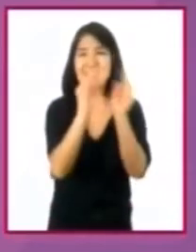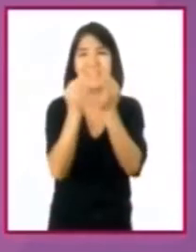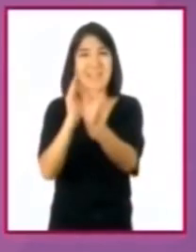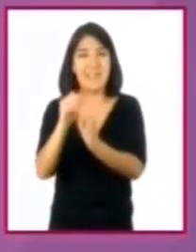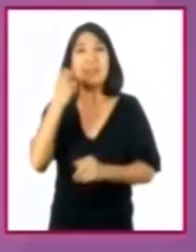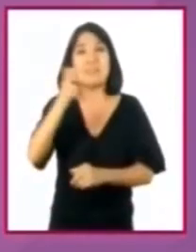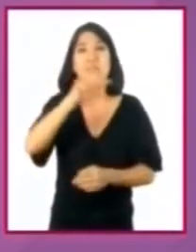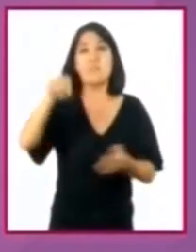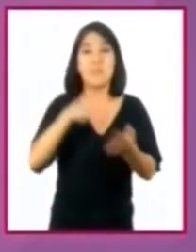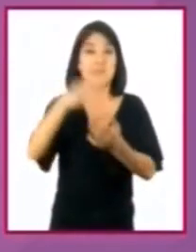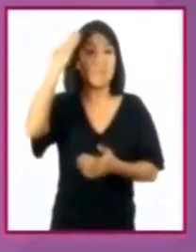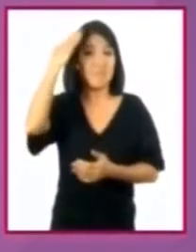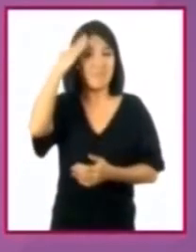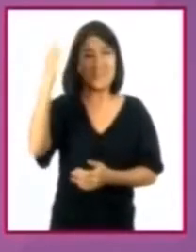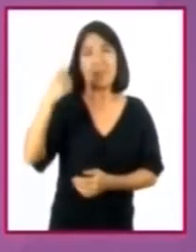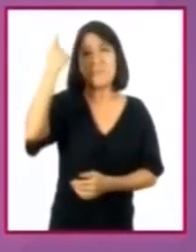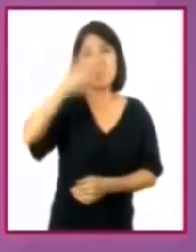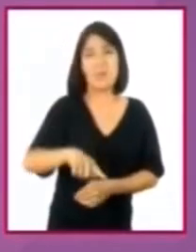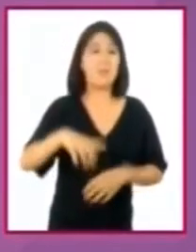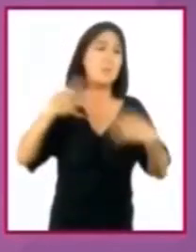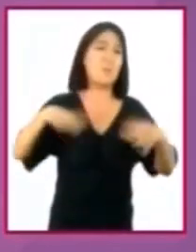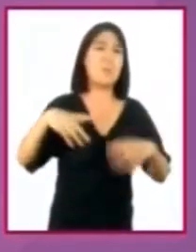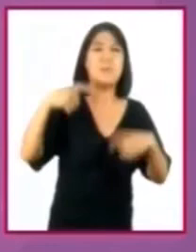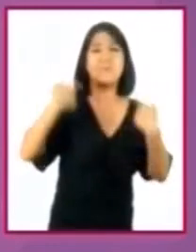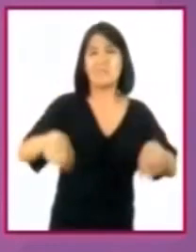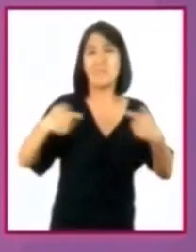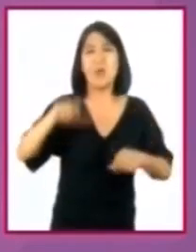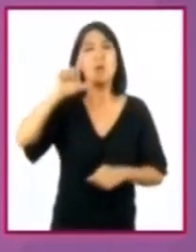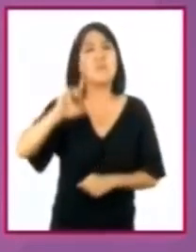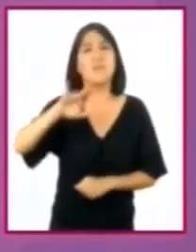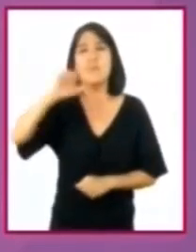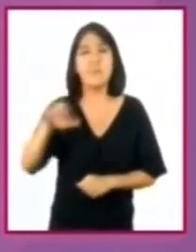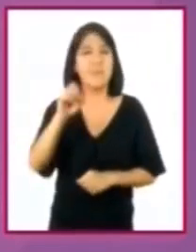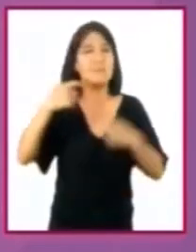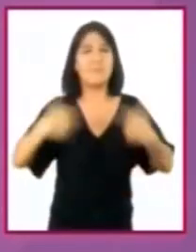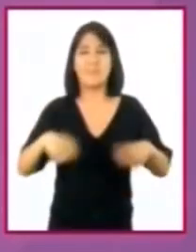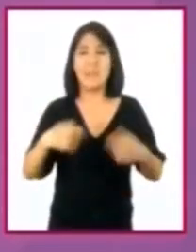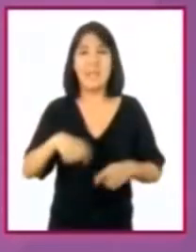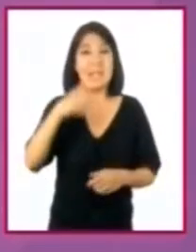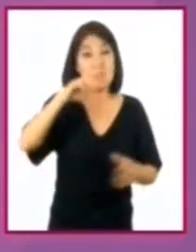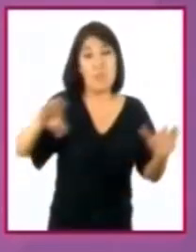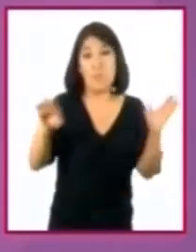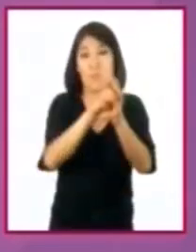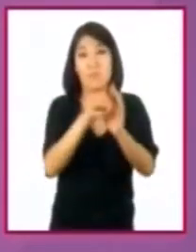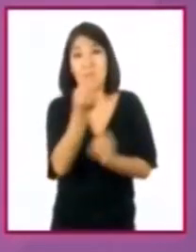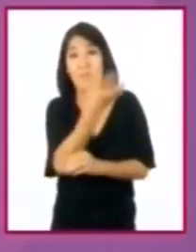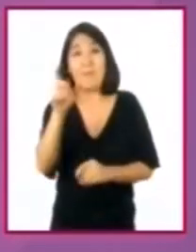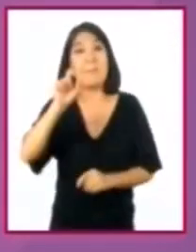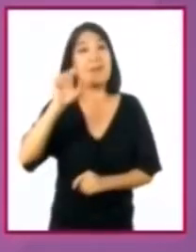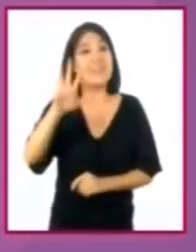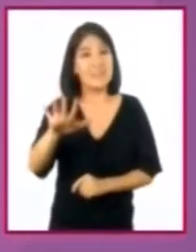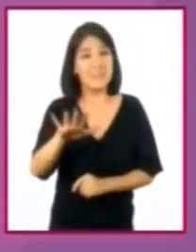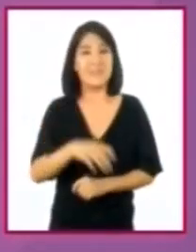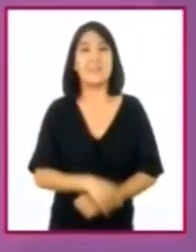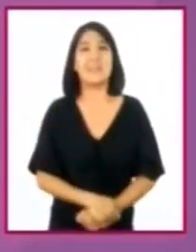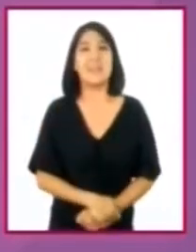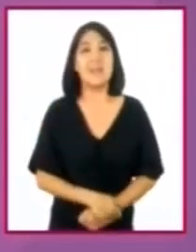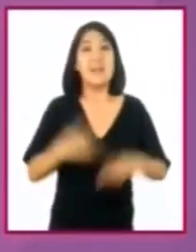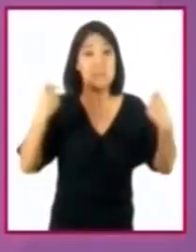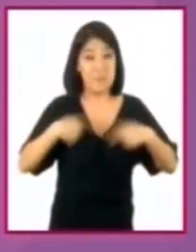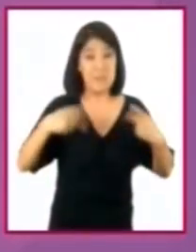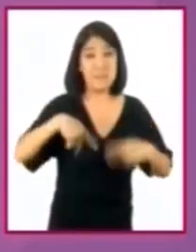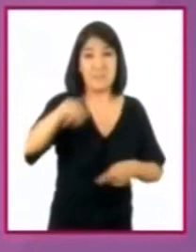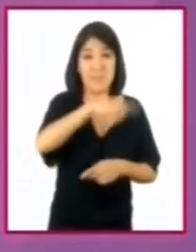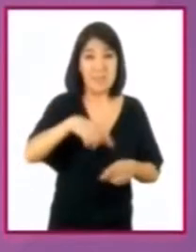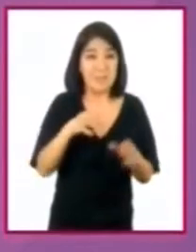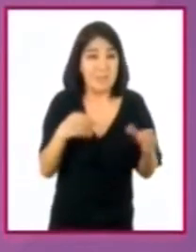élites habitaban en los conjuntos más lujosos, con alrededor de 25 cuartos. El resto de la gente vivía en conjuntos